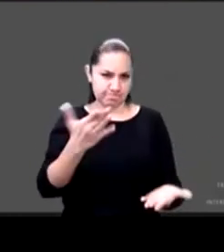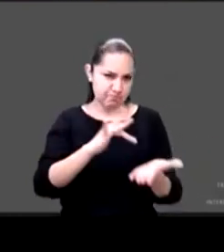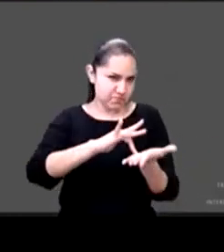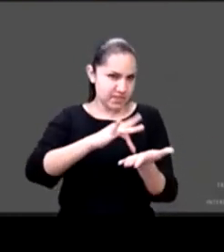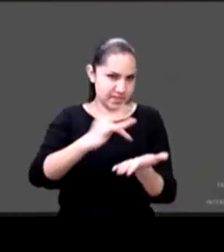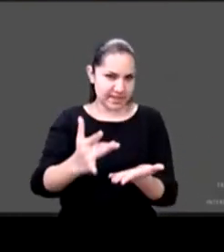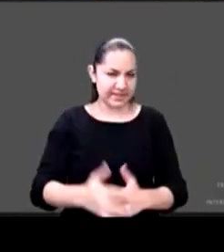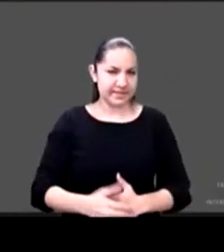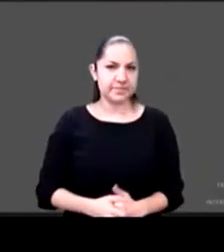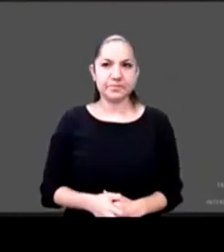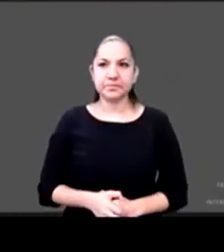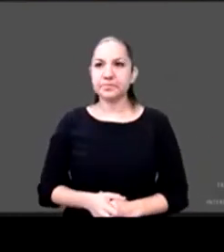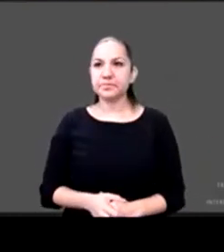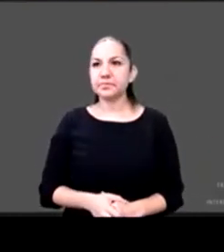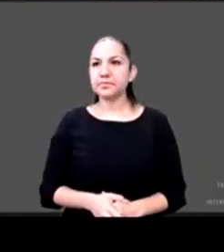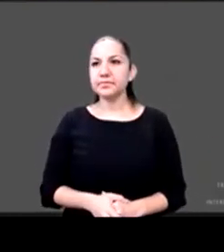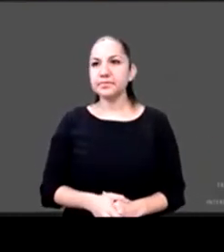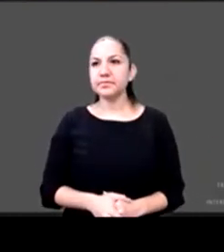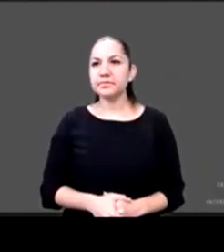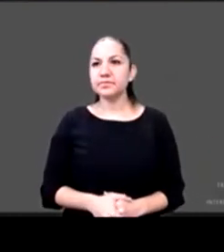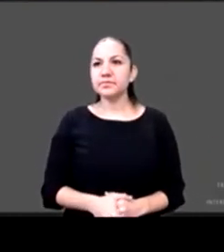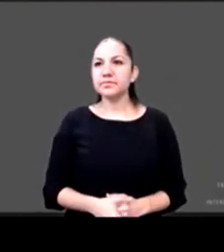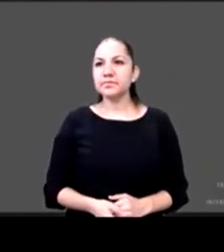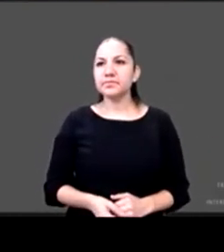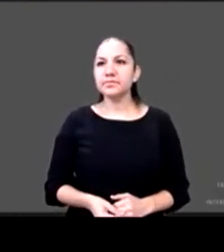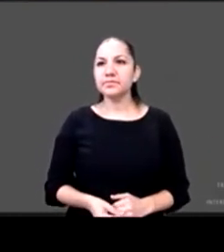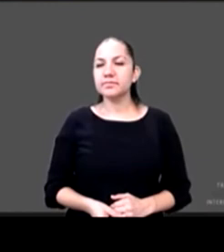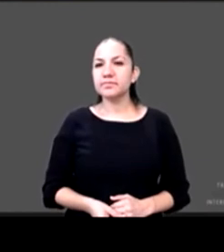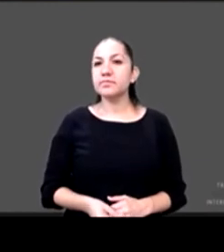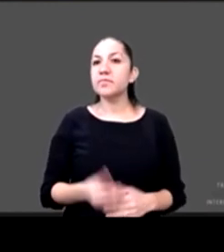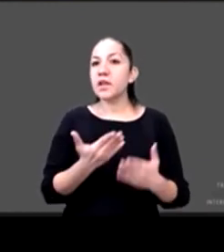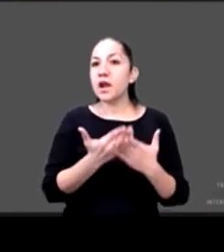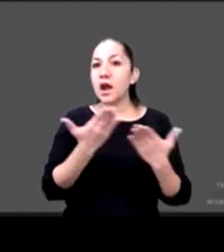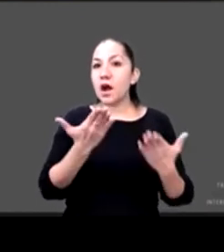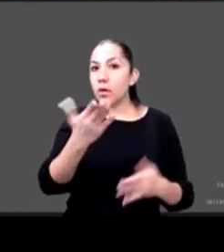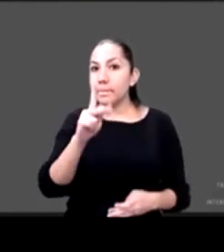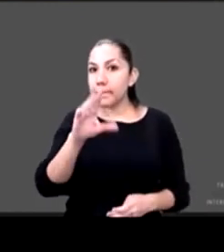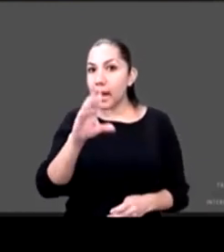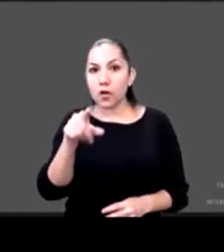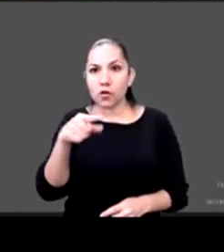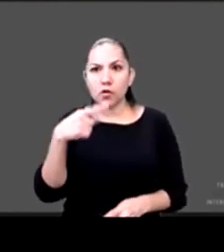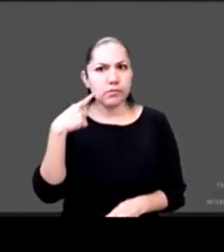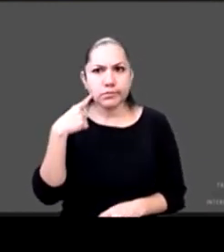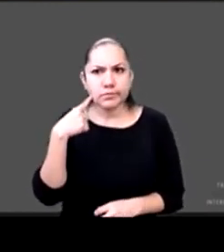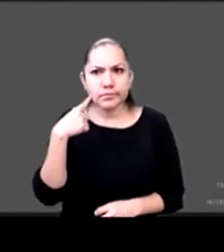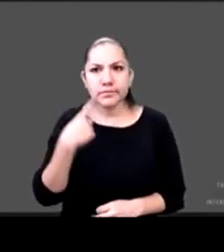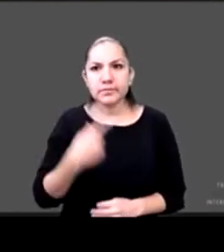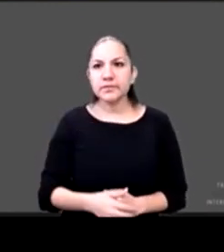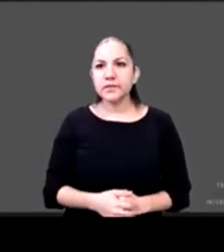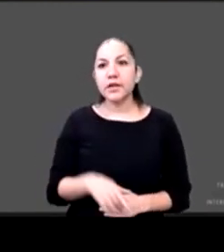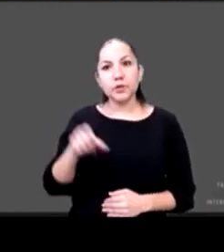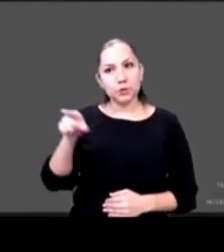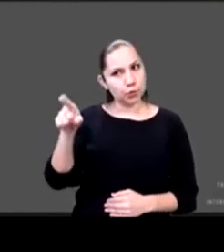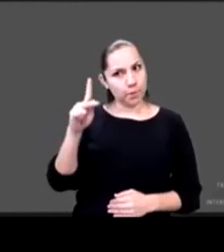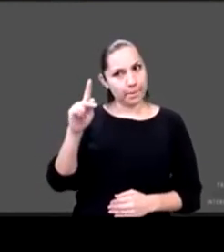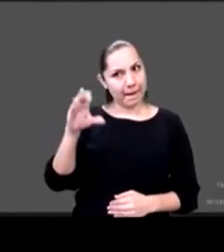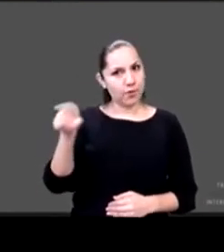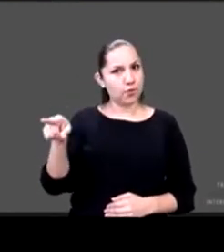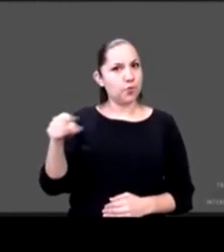Paco, ahora no te escuchamos a ti. Paco, creo que traes el micrófono tú.